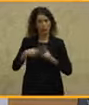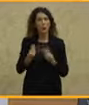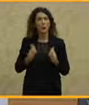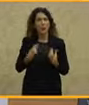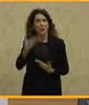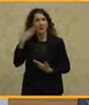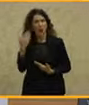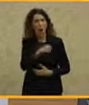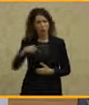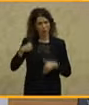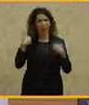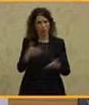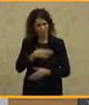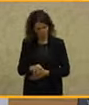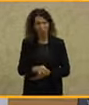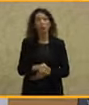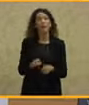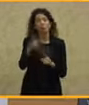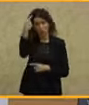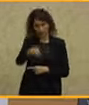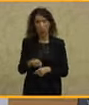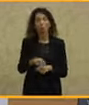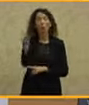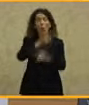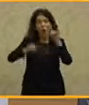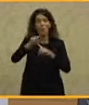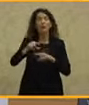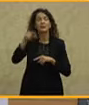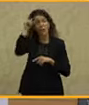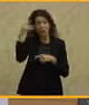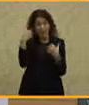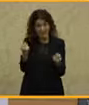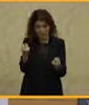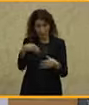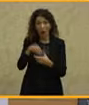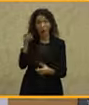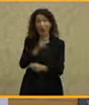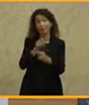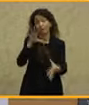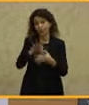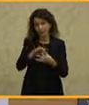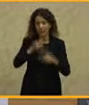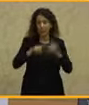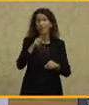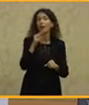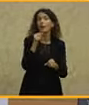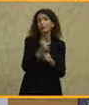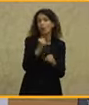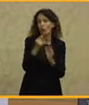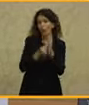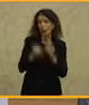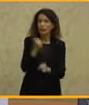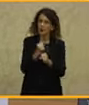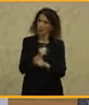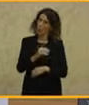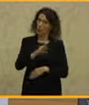dignidad y de forma autónoma. Sabemos que el coste de los problemas de salud mental asociados a las condiciones de trabajo es muy